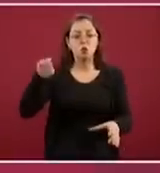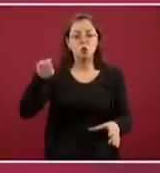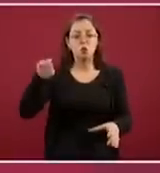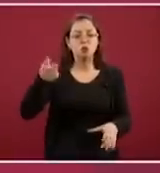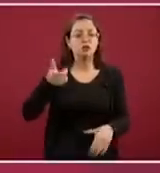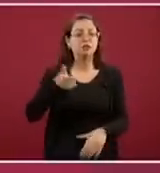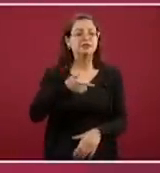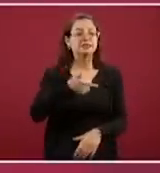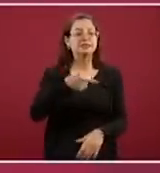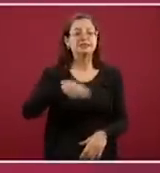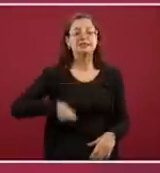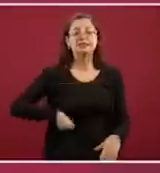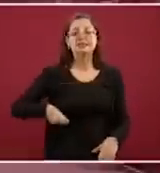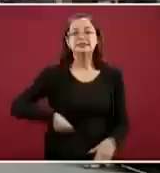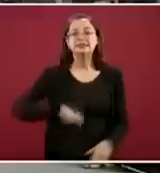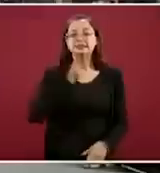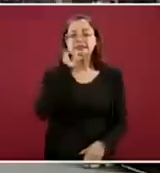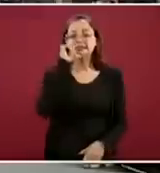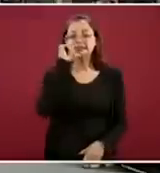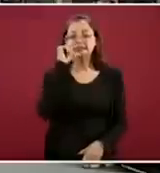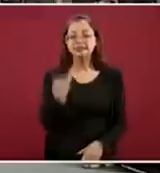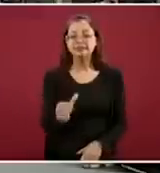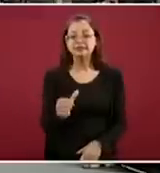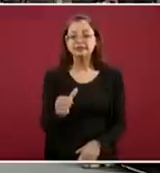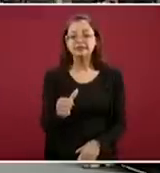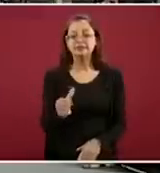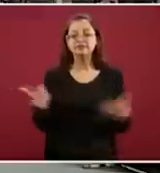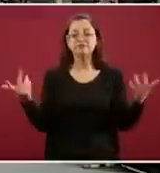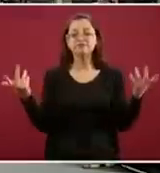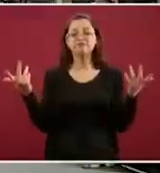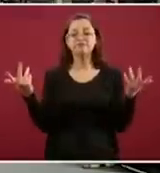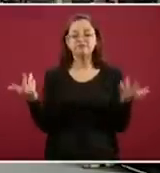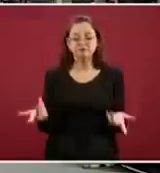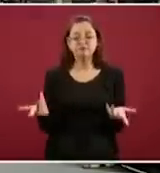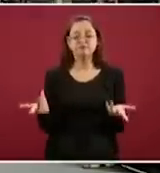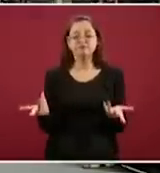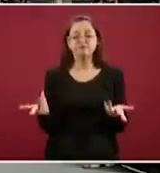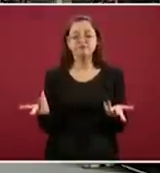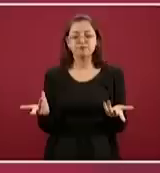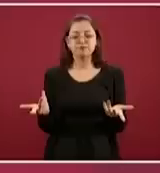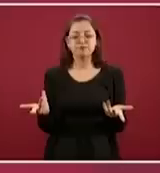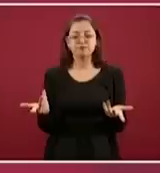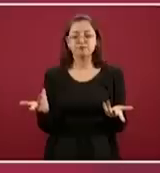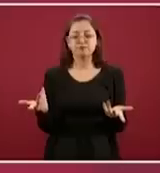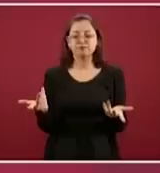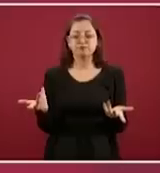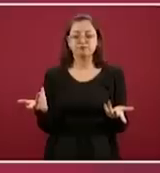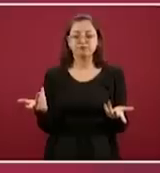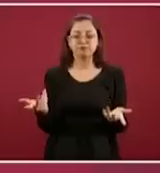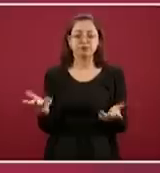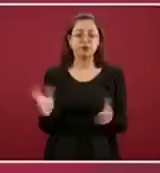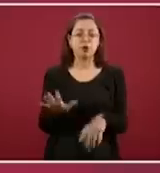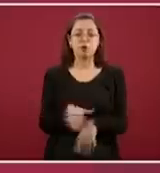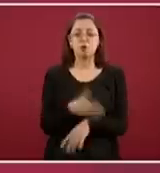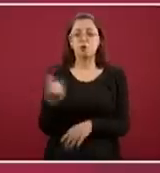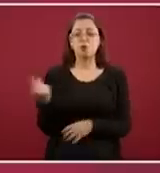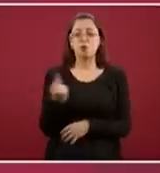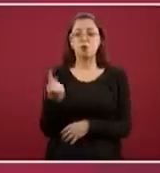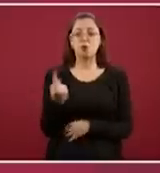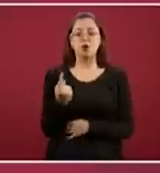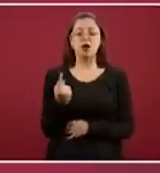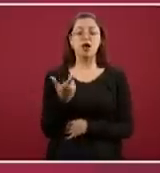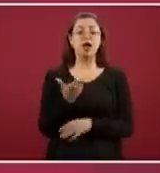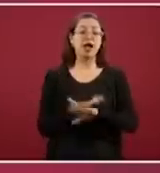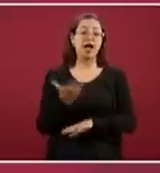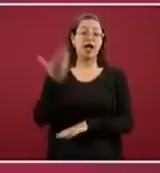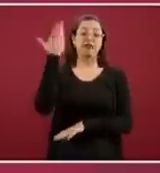hay que devolverlo, ¿sí?, así era antes, o mejor dicho, no se podía tocar el bien hasta que